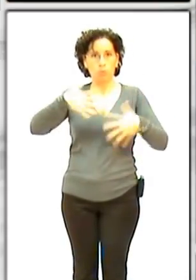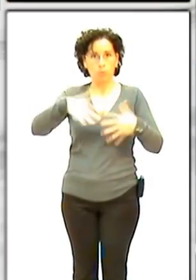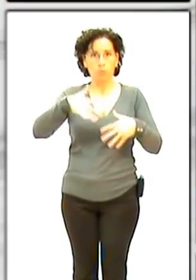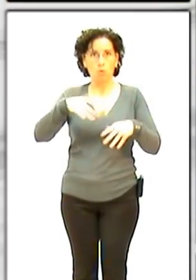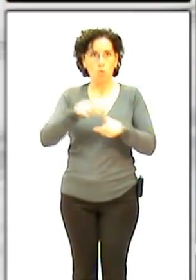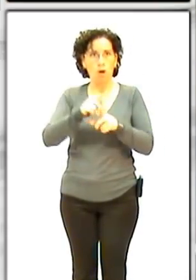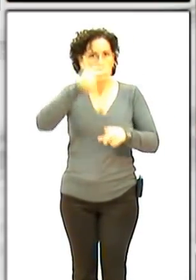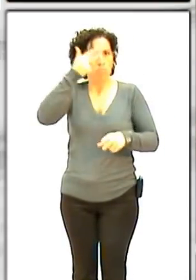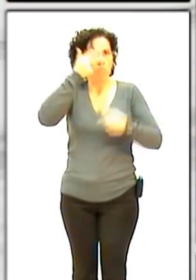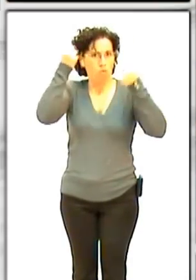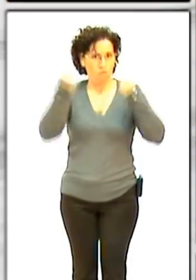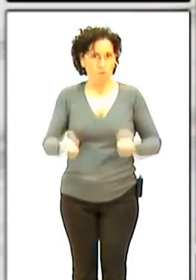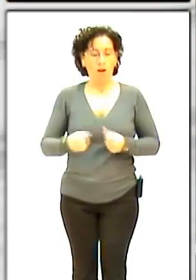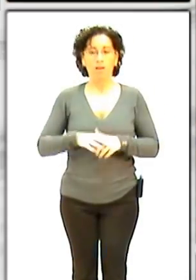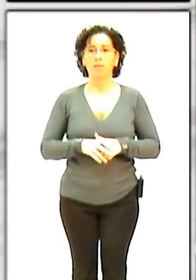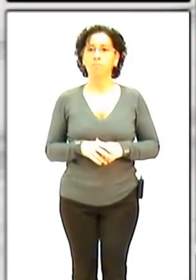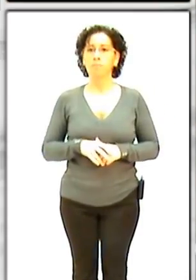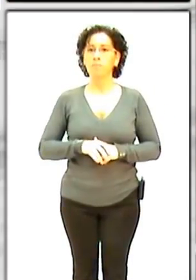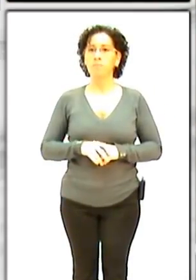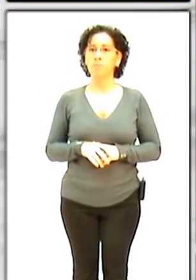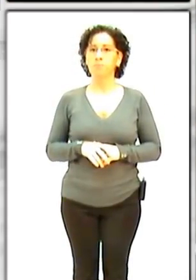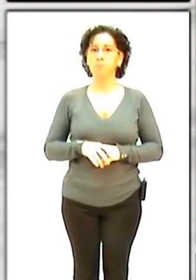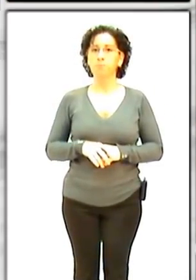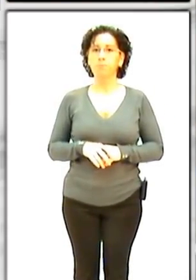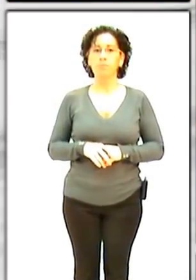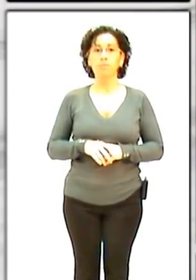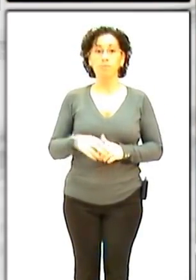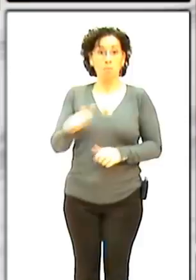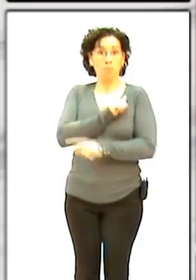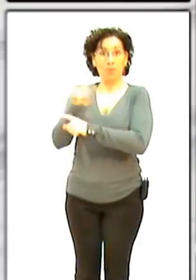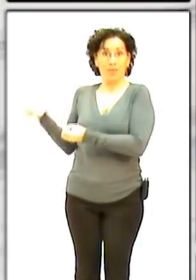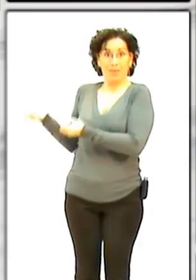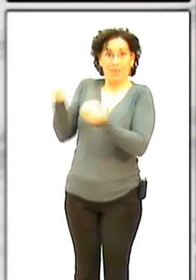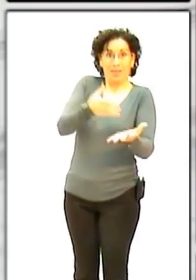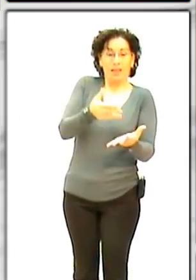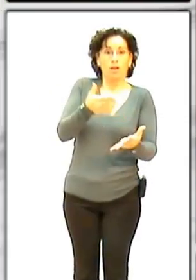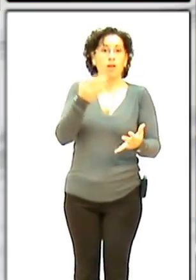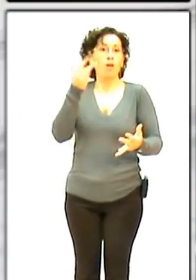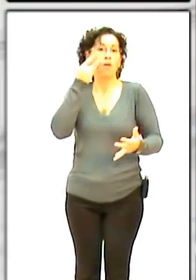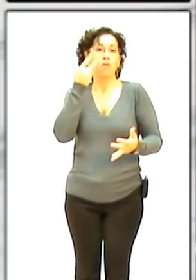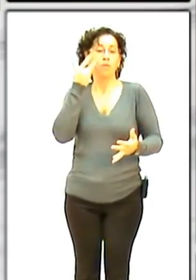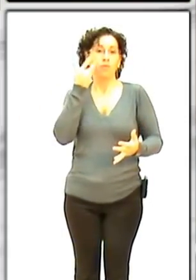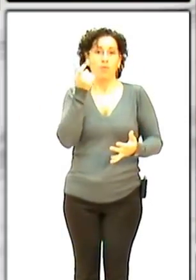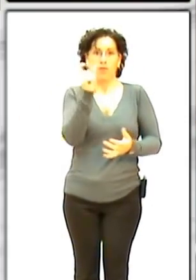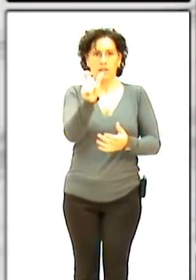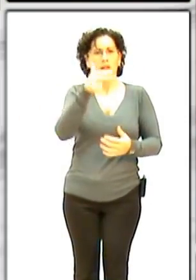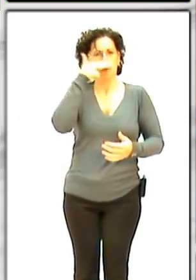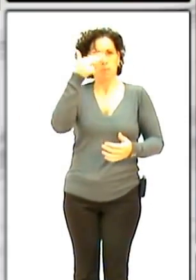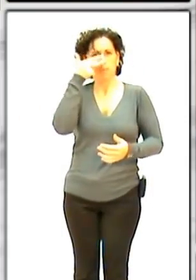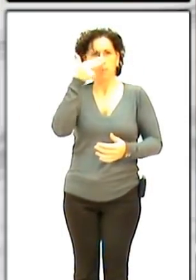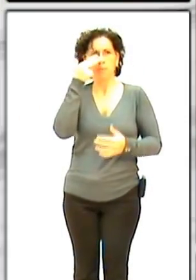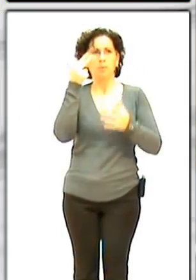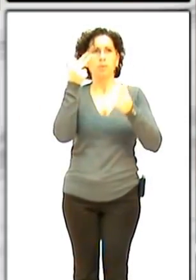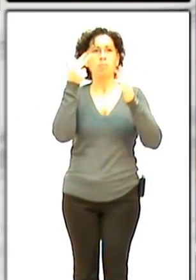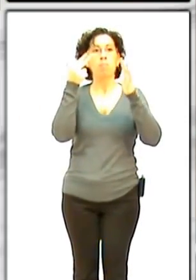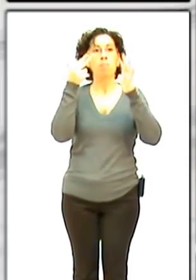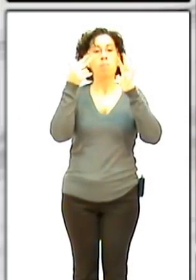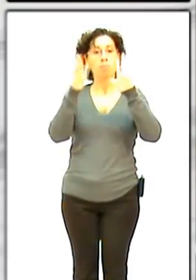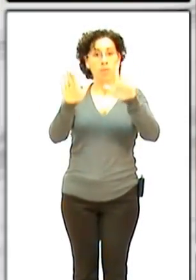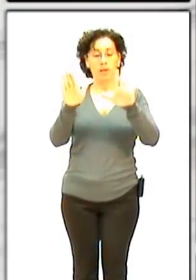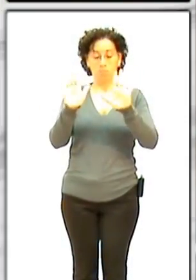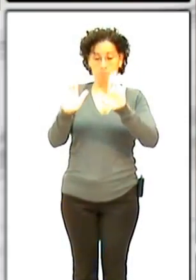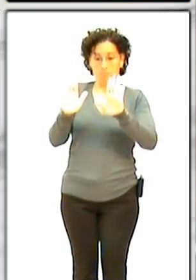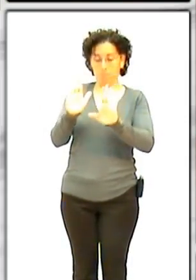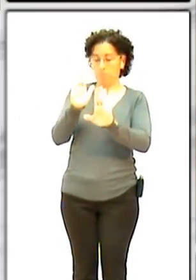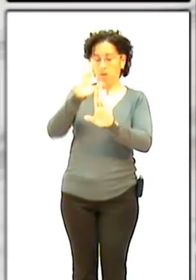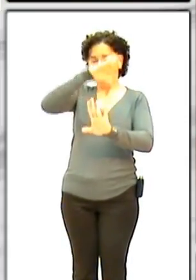tremendamente interesados. Ahora daba una fecha muy interesante Jesús, y lo que sí quería remarcar, bueno, antes de todo, antes